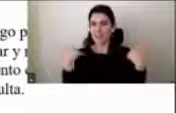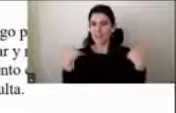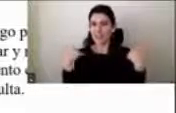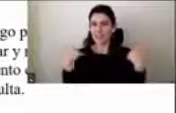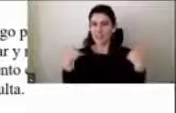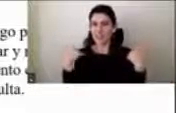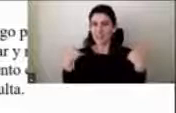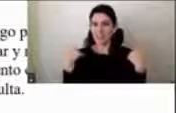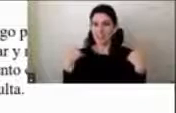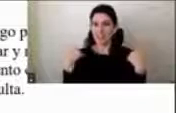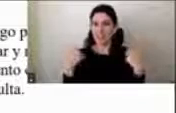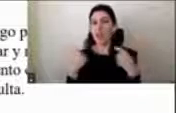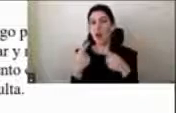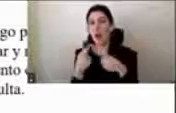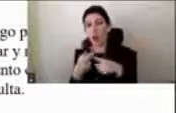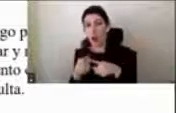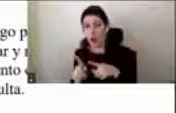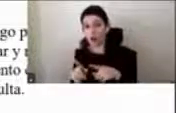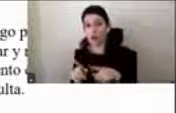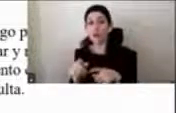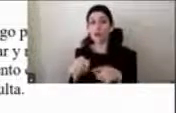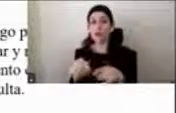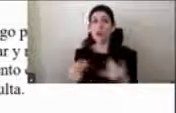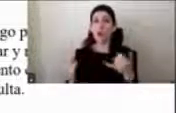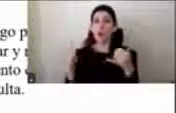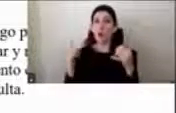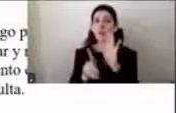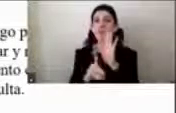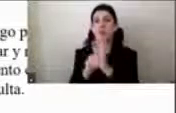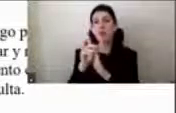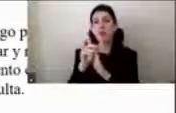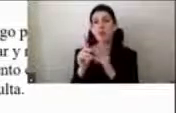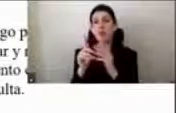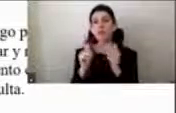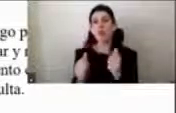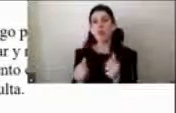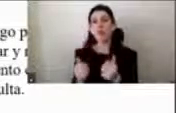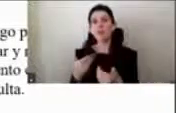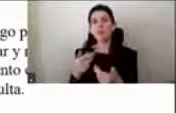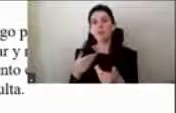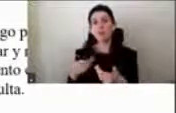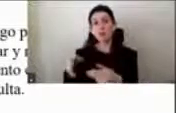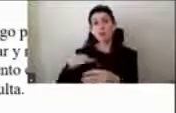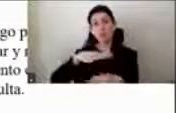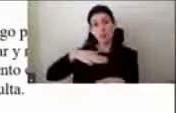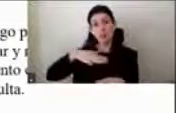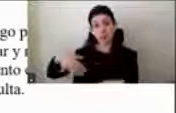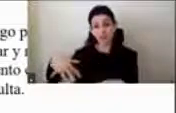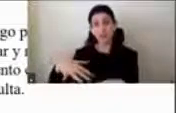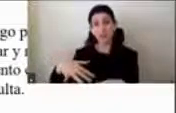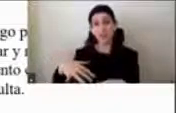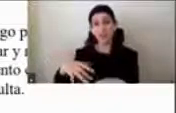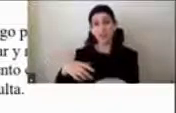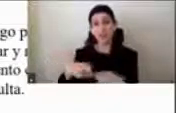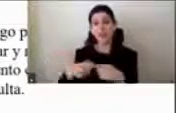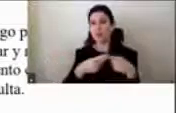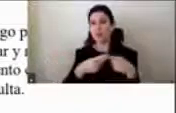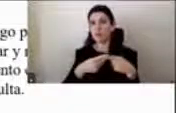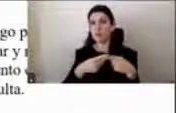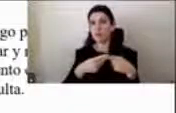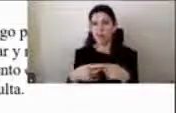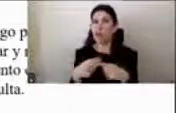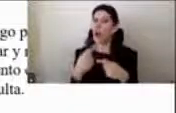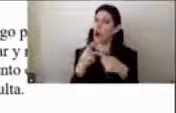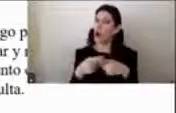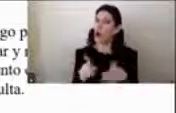en torno a la idea del juego y el desarrollo de habilidades sociales. Beyers y Walker acerca de que el juego podría funcionar para desarrollar